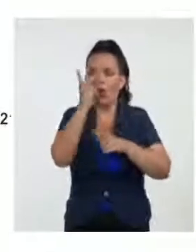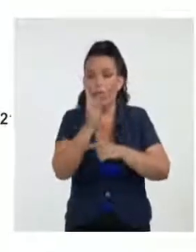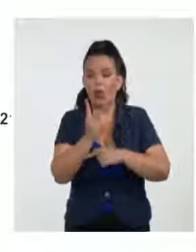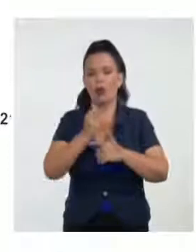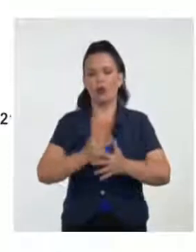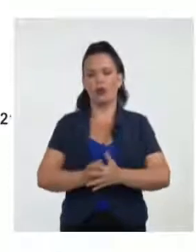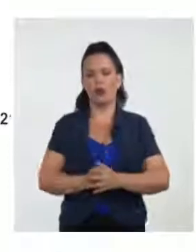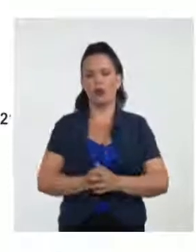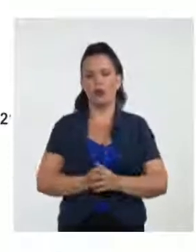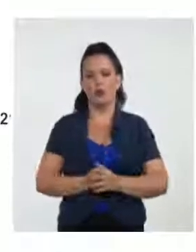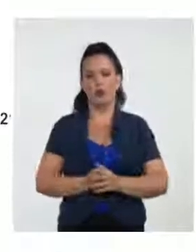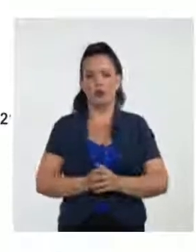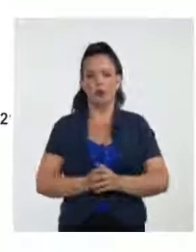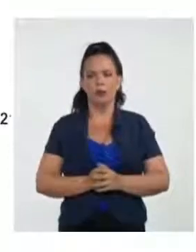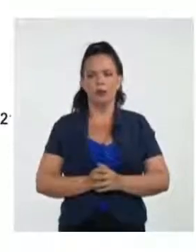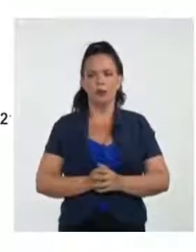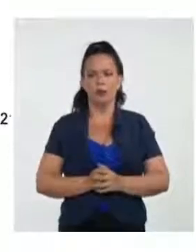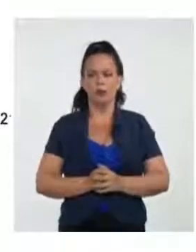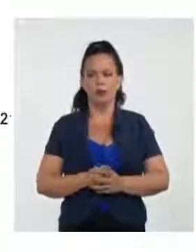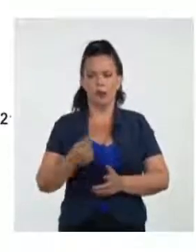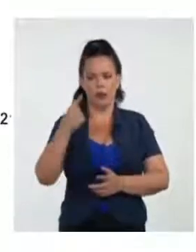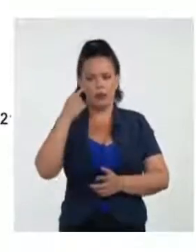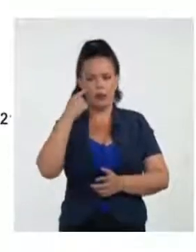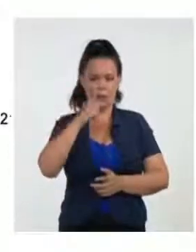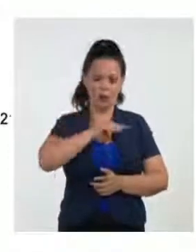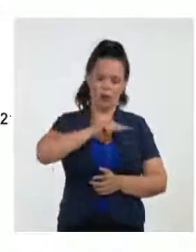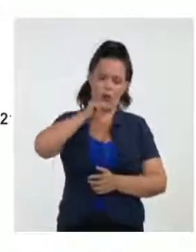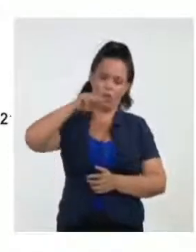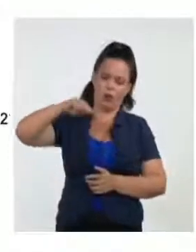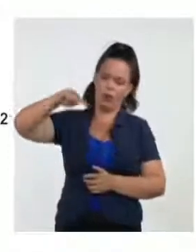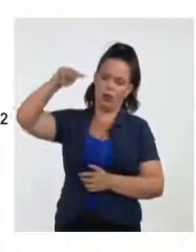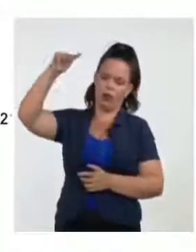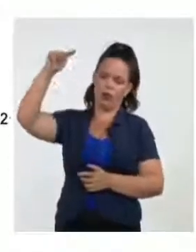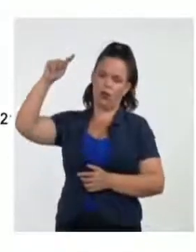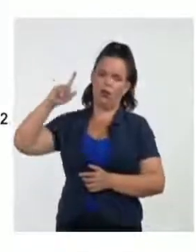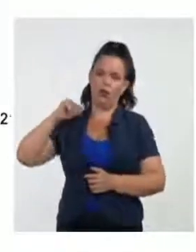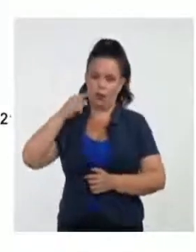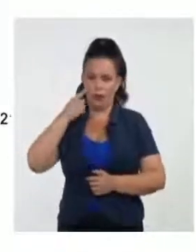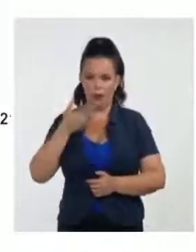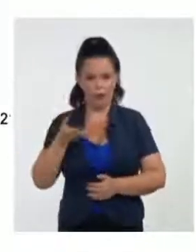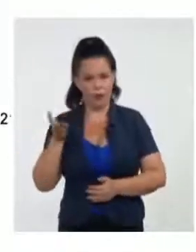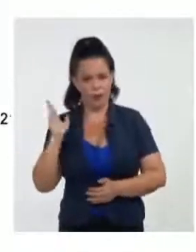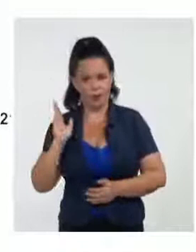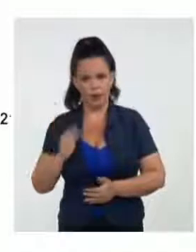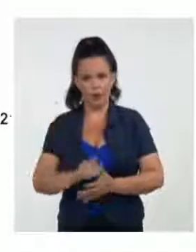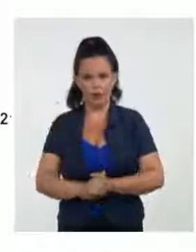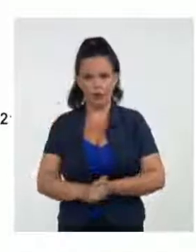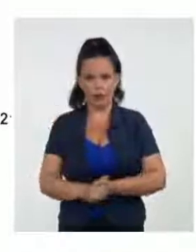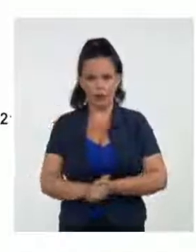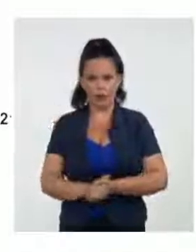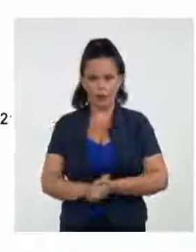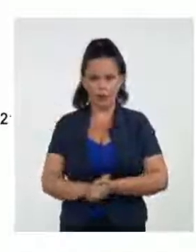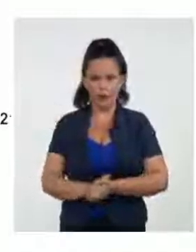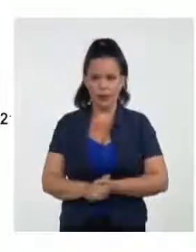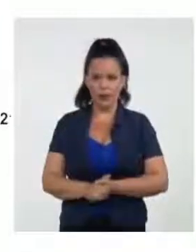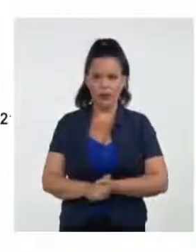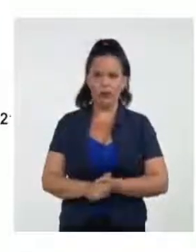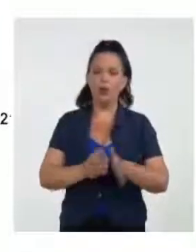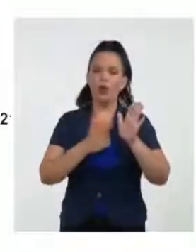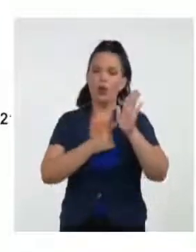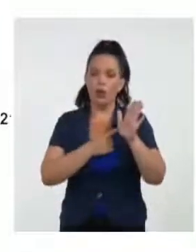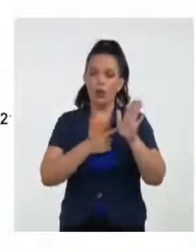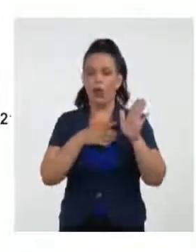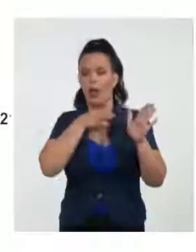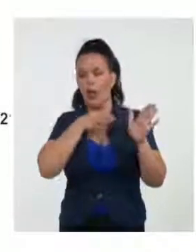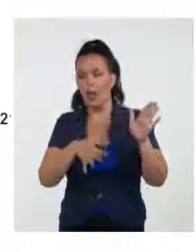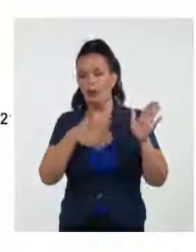más el parámetro de transmisión, aunque el parámetro de protección. Hemos considerado que es